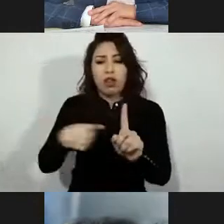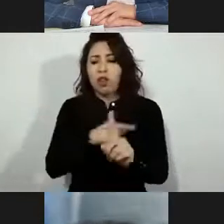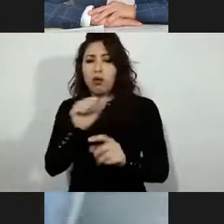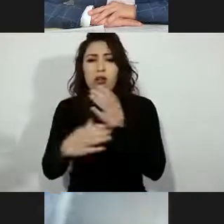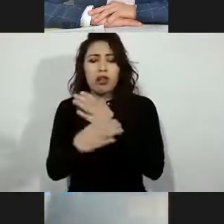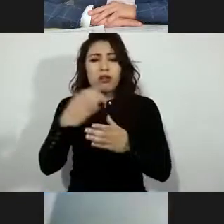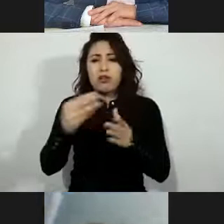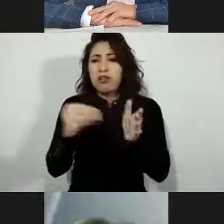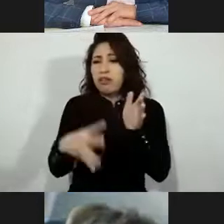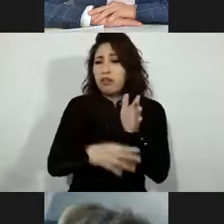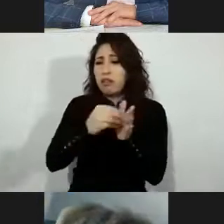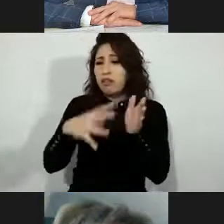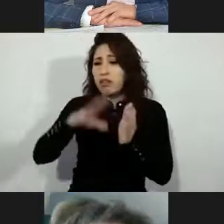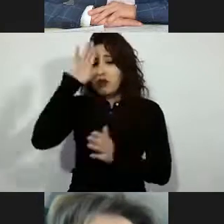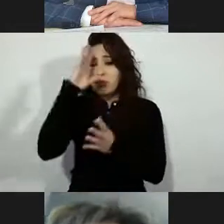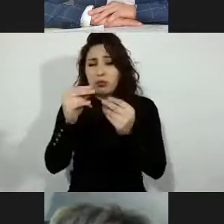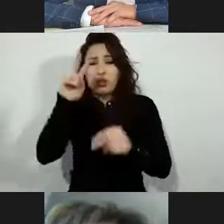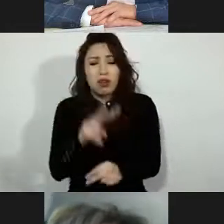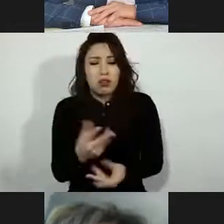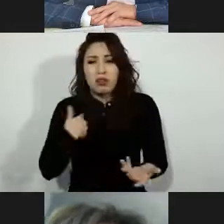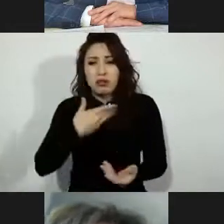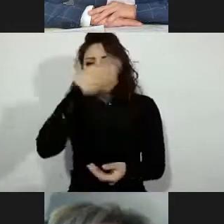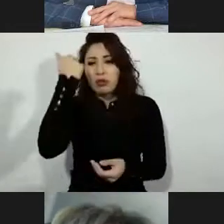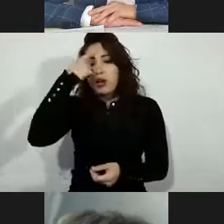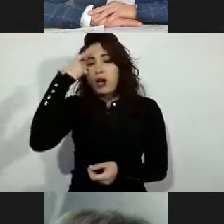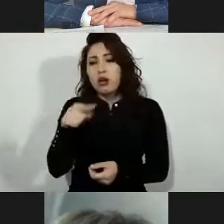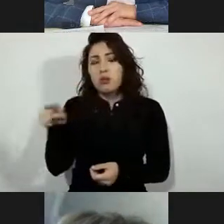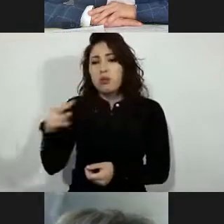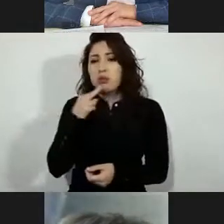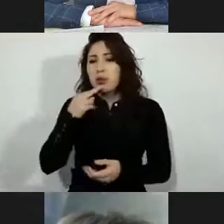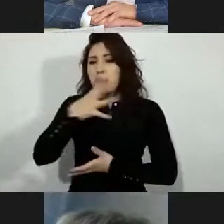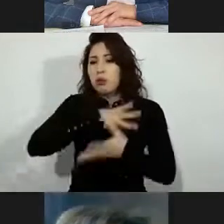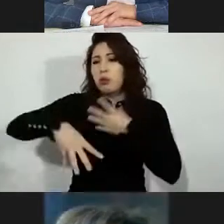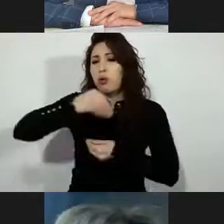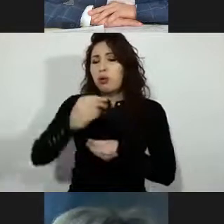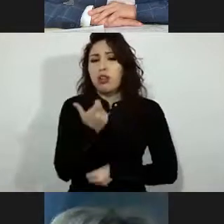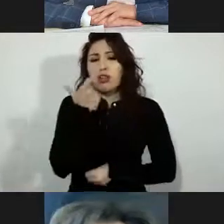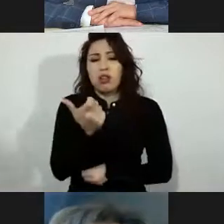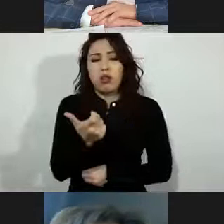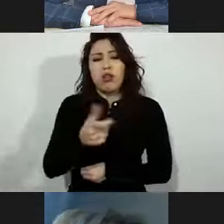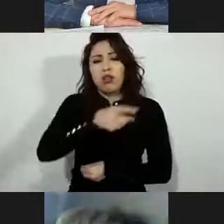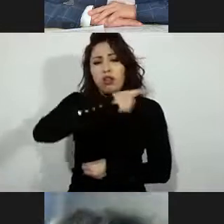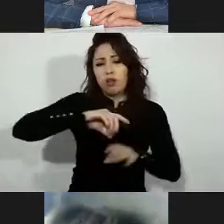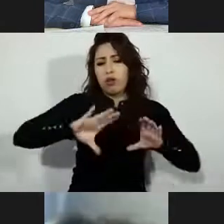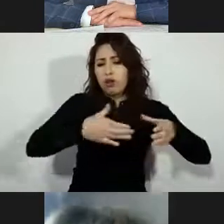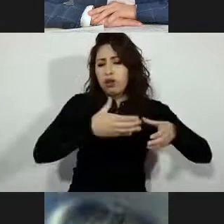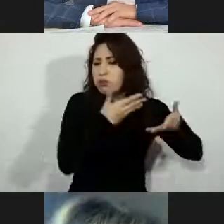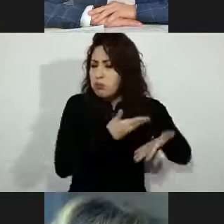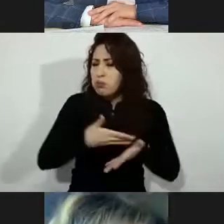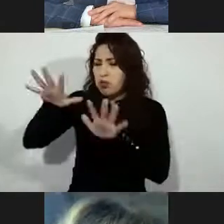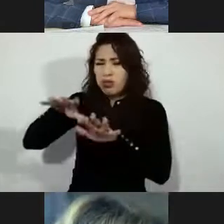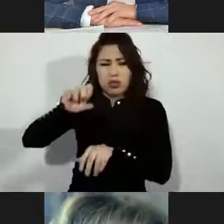pues nosotros podemos ser muy generosos, muy benevolentes o muy cándidos, diciendo pues sí que se lo lleven todo para ver